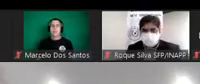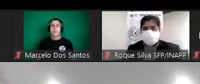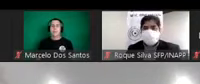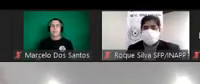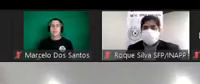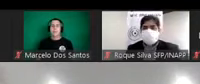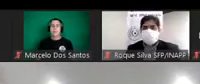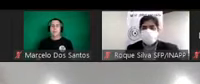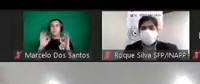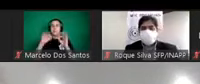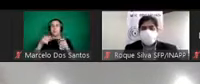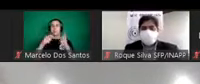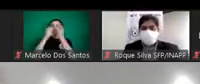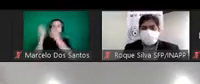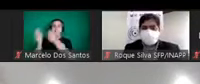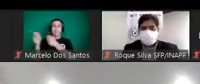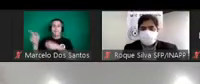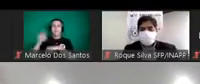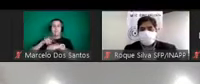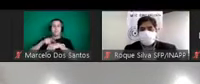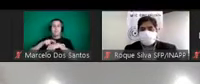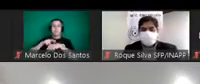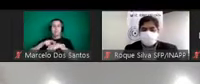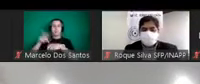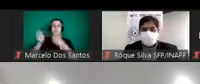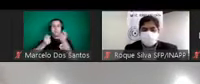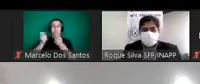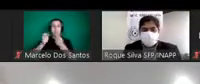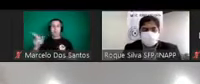nuevamente. Aguilleve.